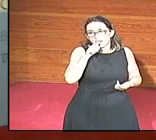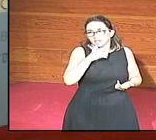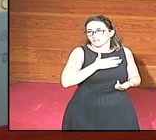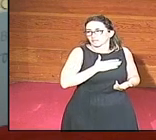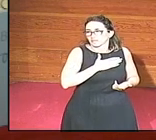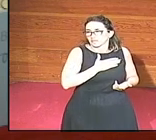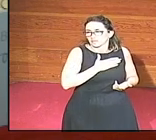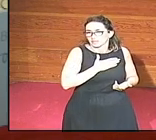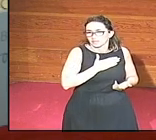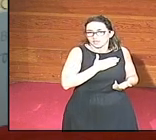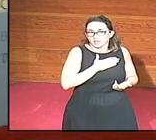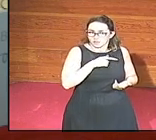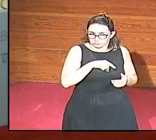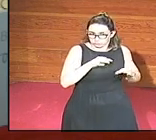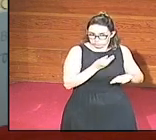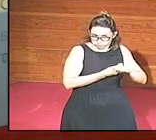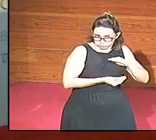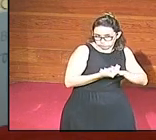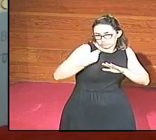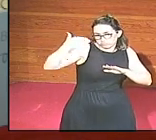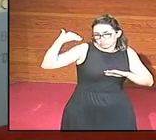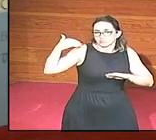de orígenes asturianos